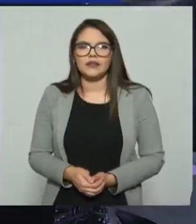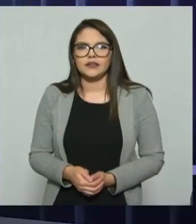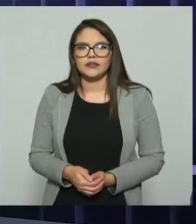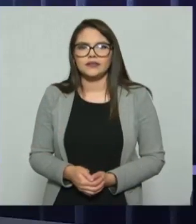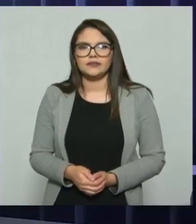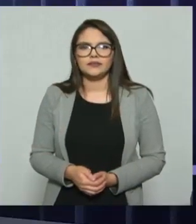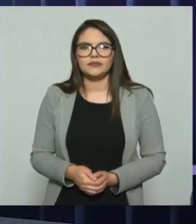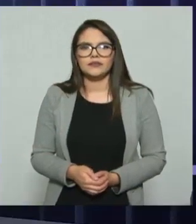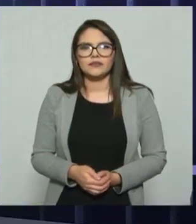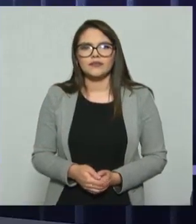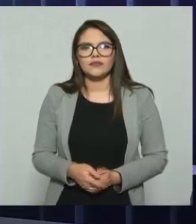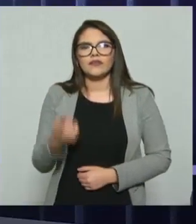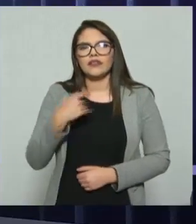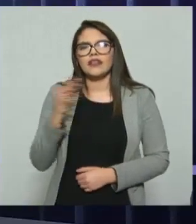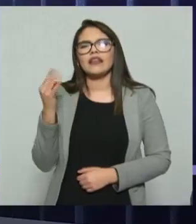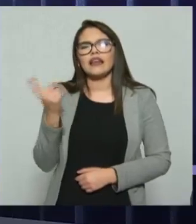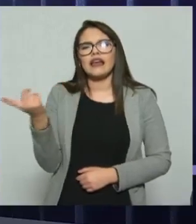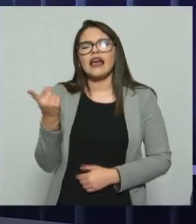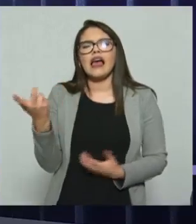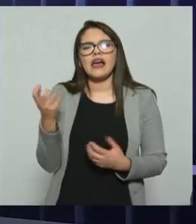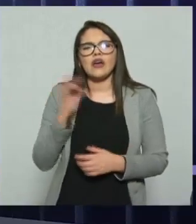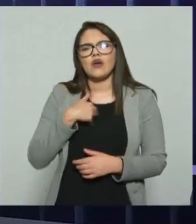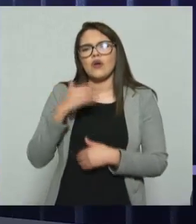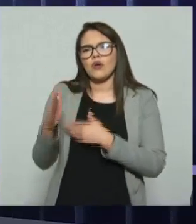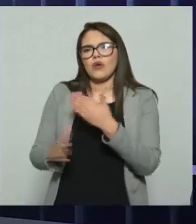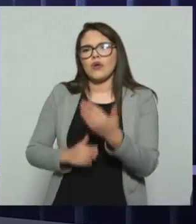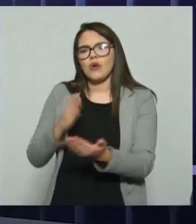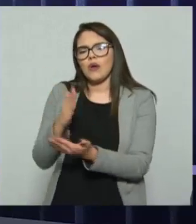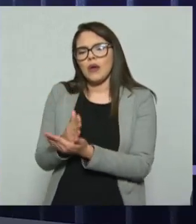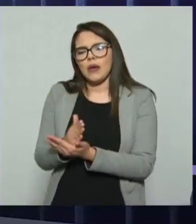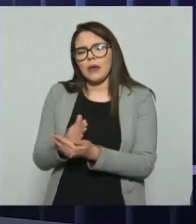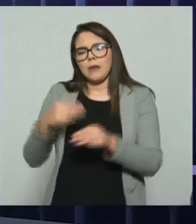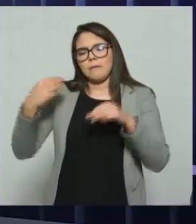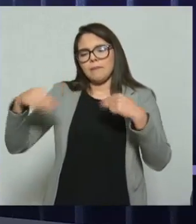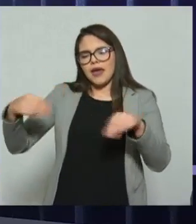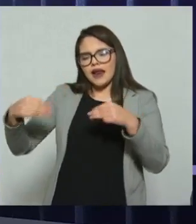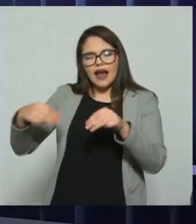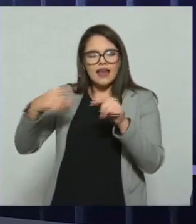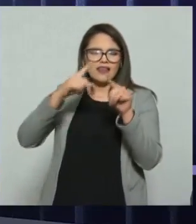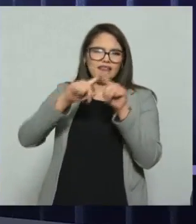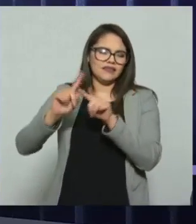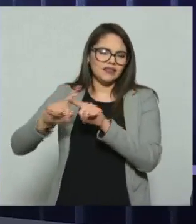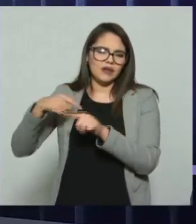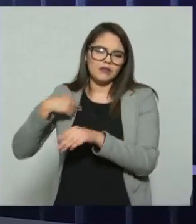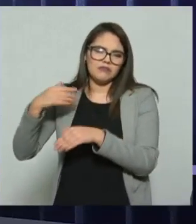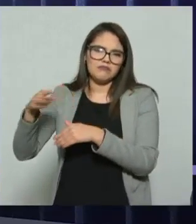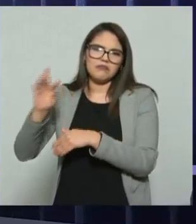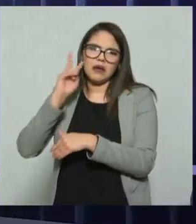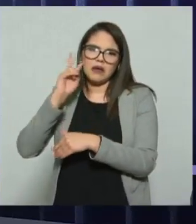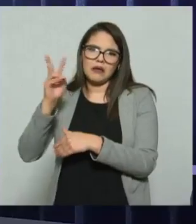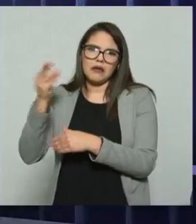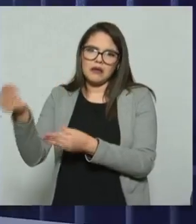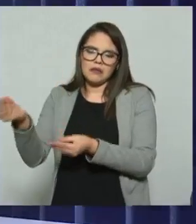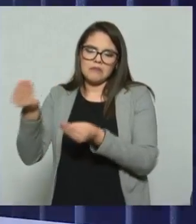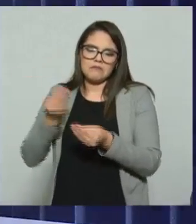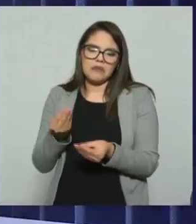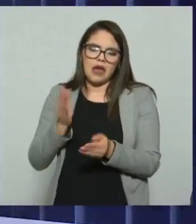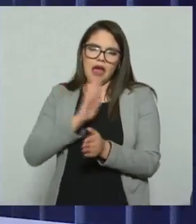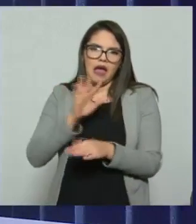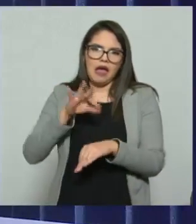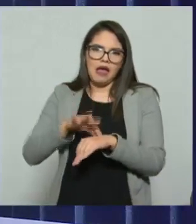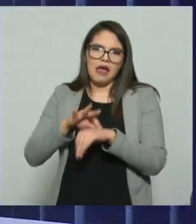si llegamos a un supermercado, mercado, etcétera, una carnicería de la esquina, etcétera, y nos dan estas carnes, bueno,